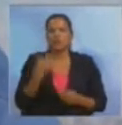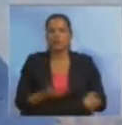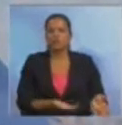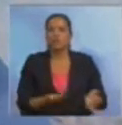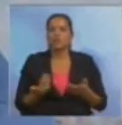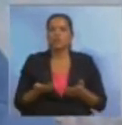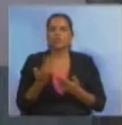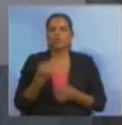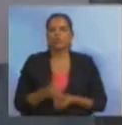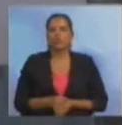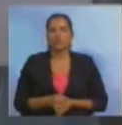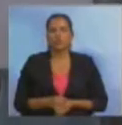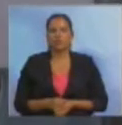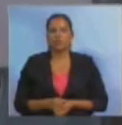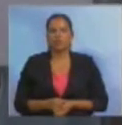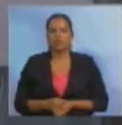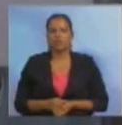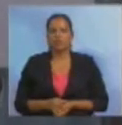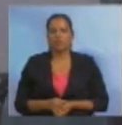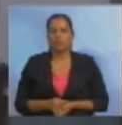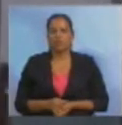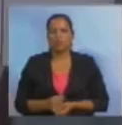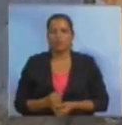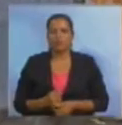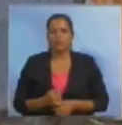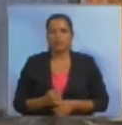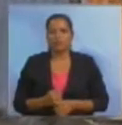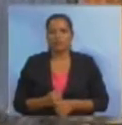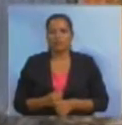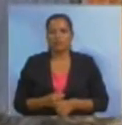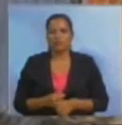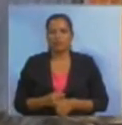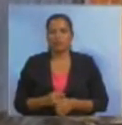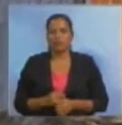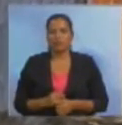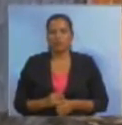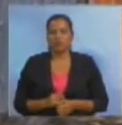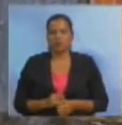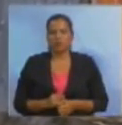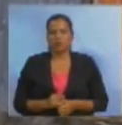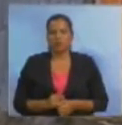sacando constantemente. Con imágenes de Daniel Pérez, Andrea Chere, Telecosta.